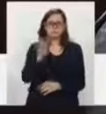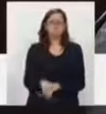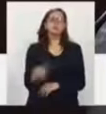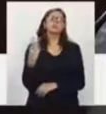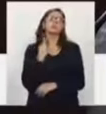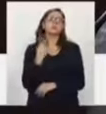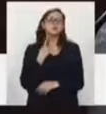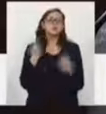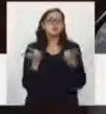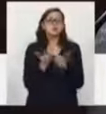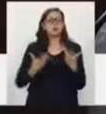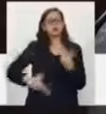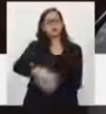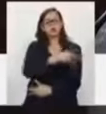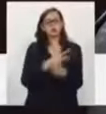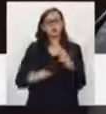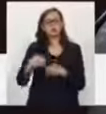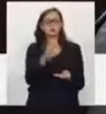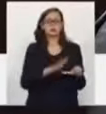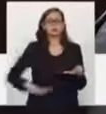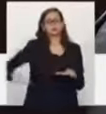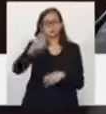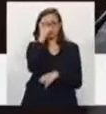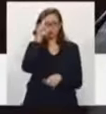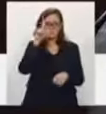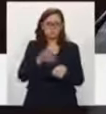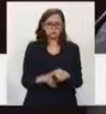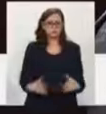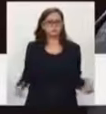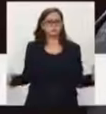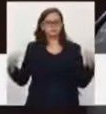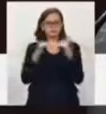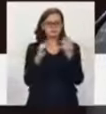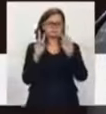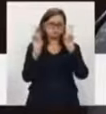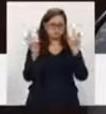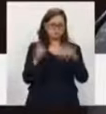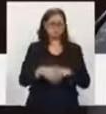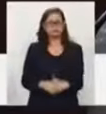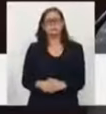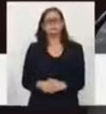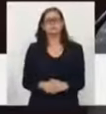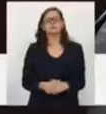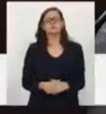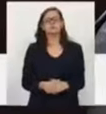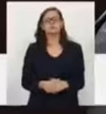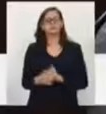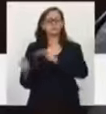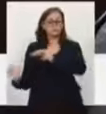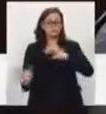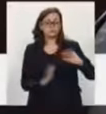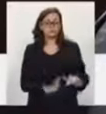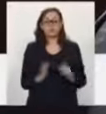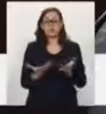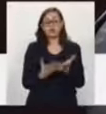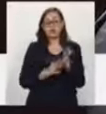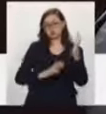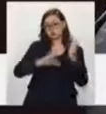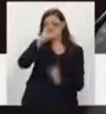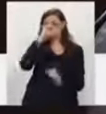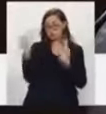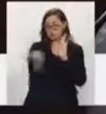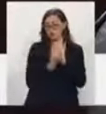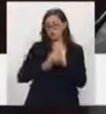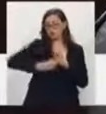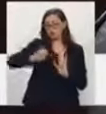político, económico, social y cultural. Cierro comillas. La aprobación de estas reformas constitucionales,